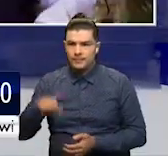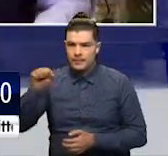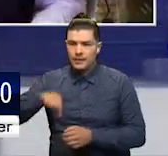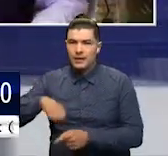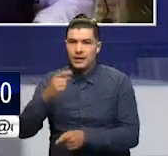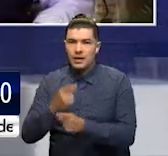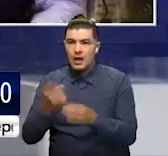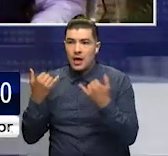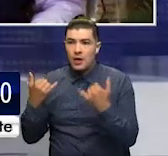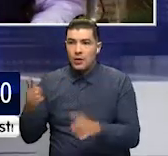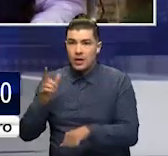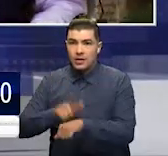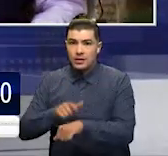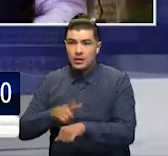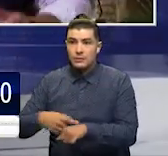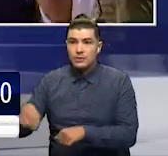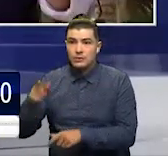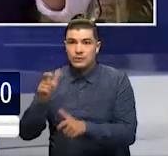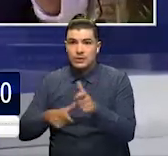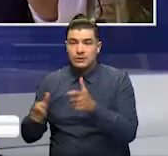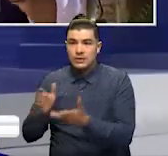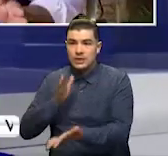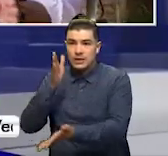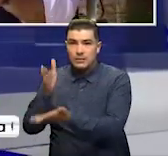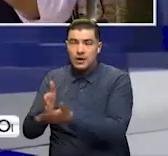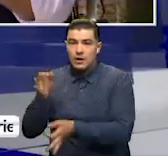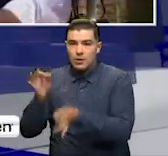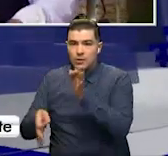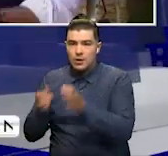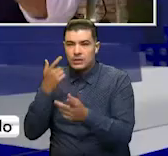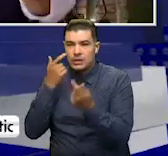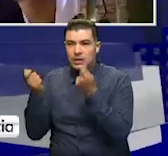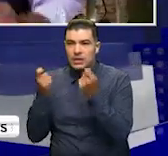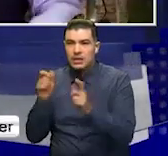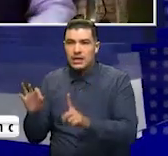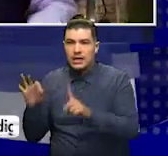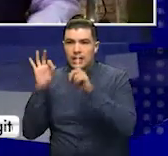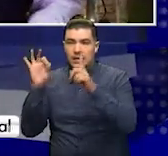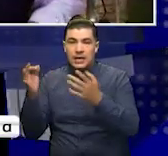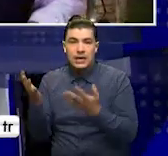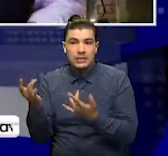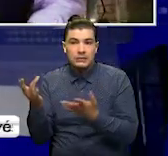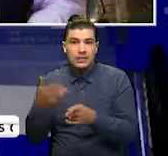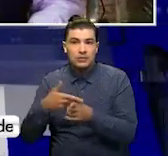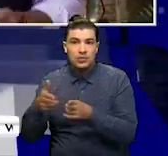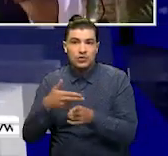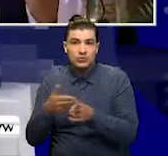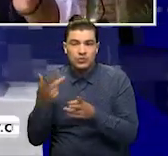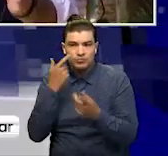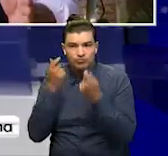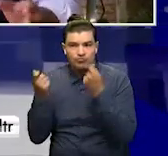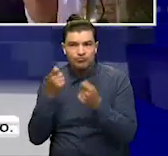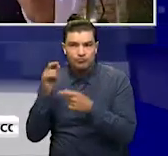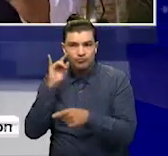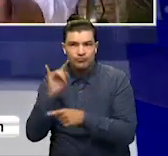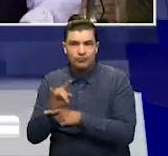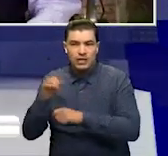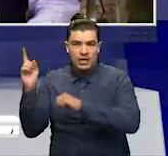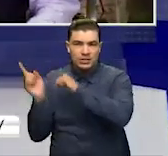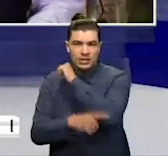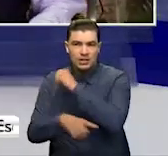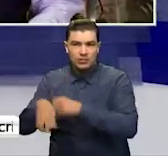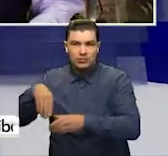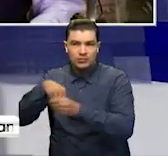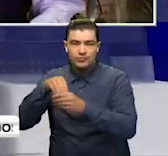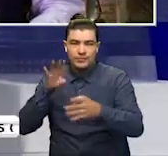A esta hora, estas personas están siendo presentadas ante un juez de control de garantías y se esperan medidas de aseguramiento con detención